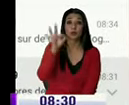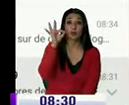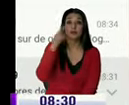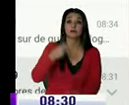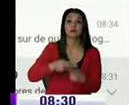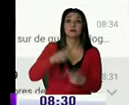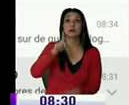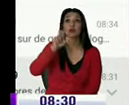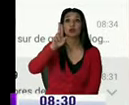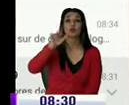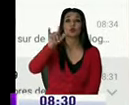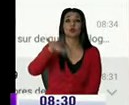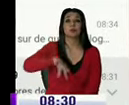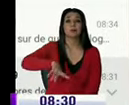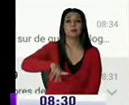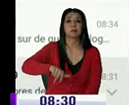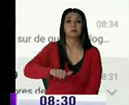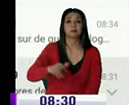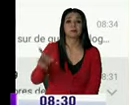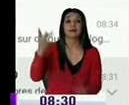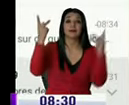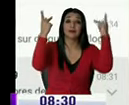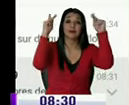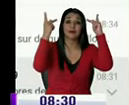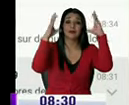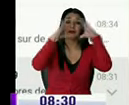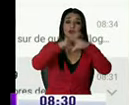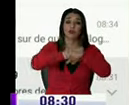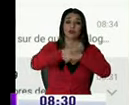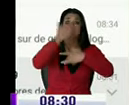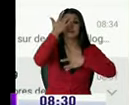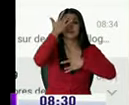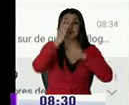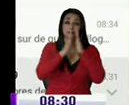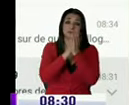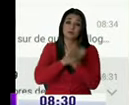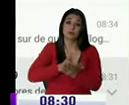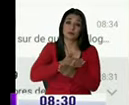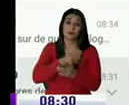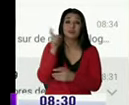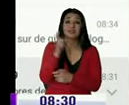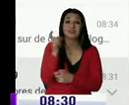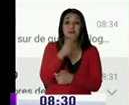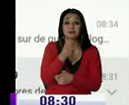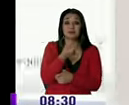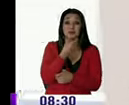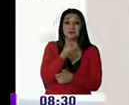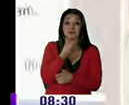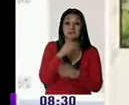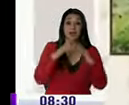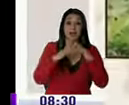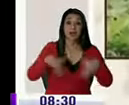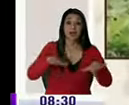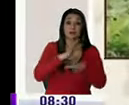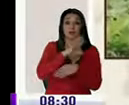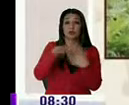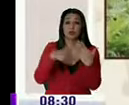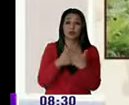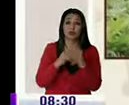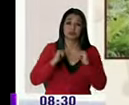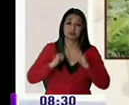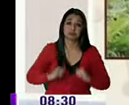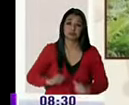es Lulú, me robaron el sector de Kennedy en horas de la noche, está enfermita, necesita medicinas, en casa todos lo extrañamos. Lulú